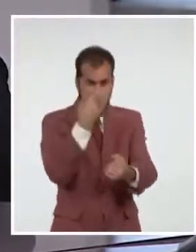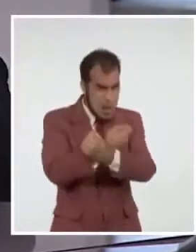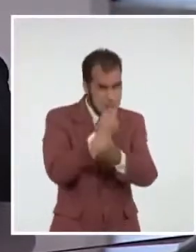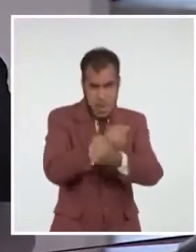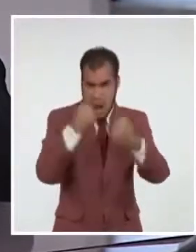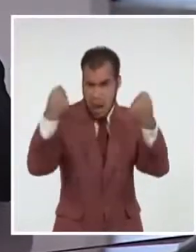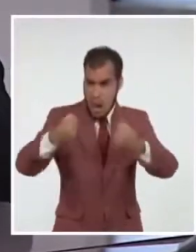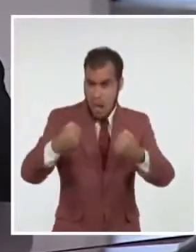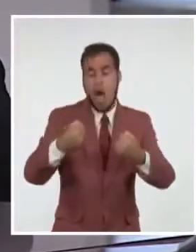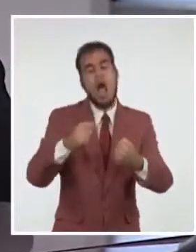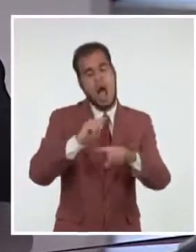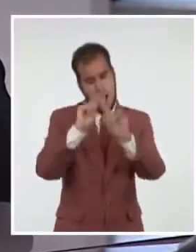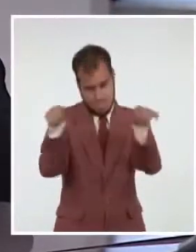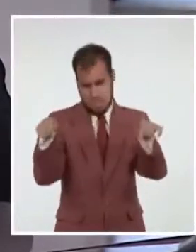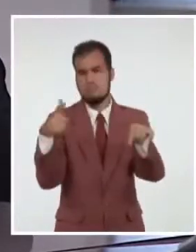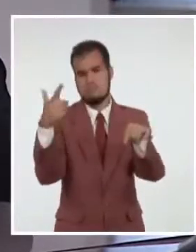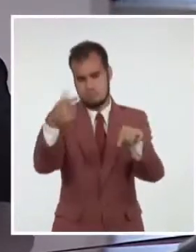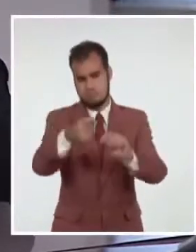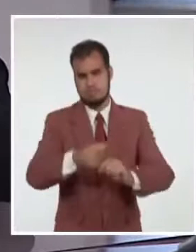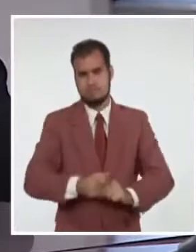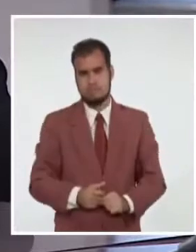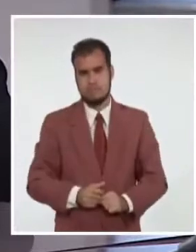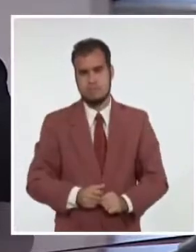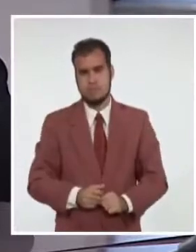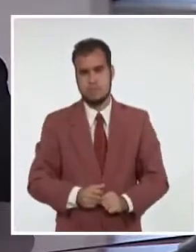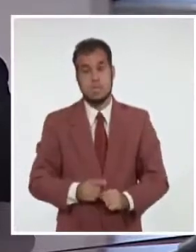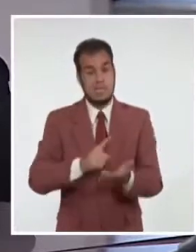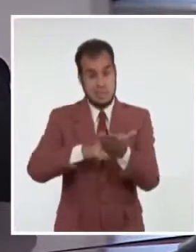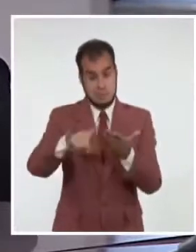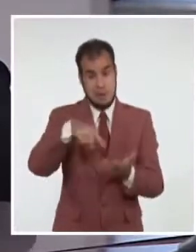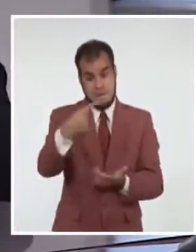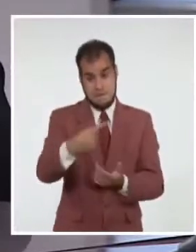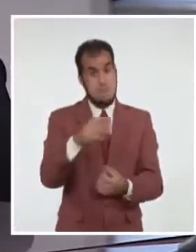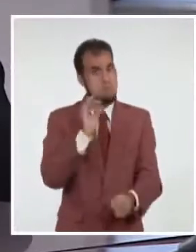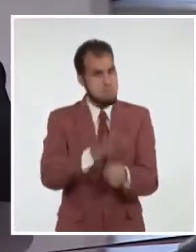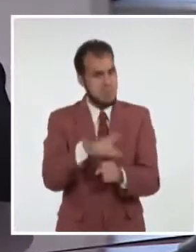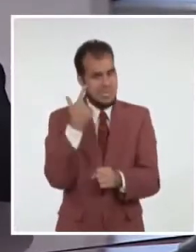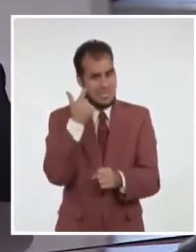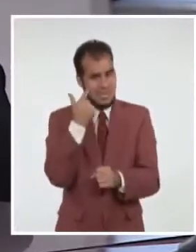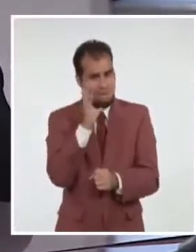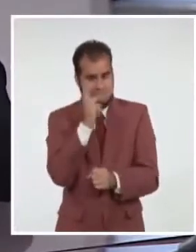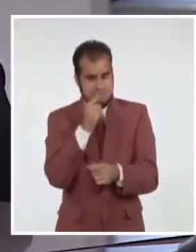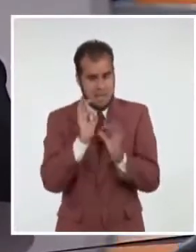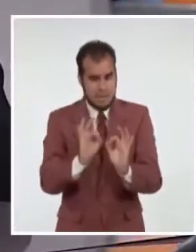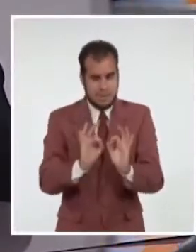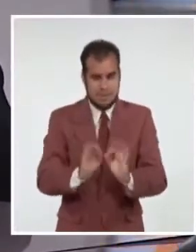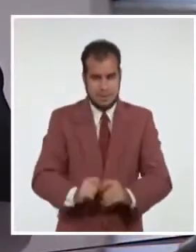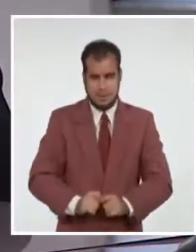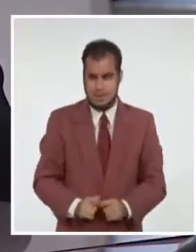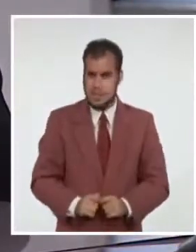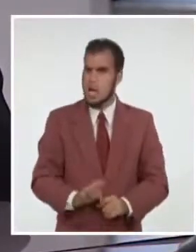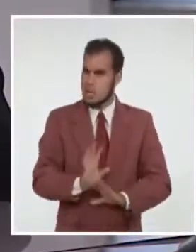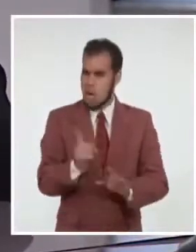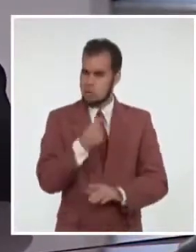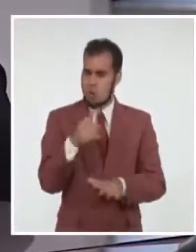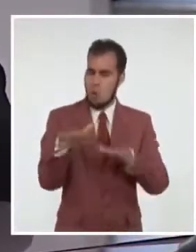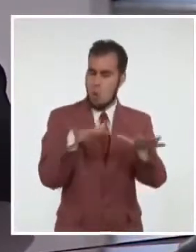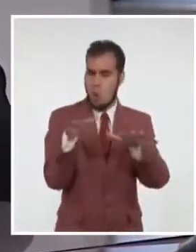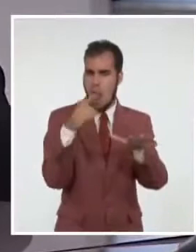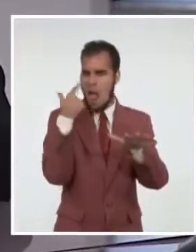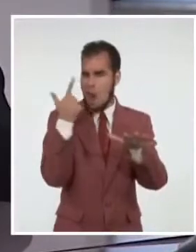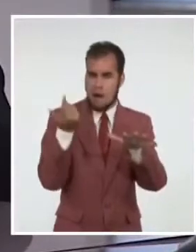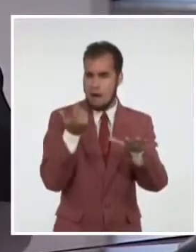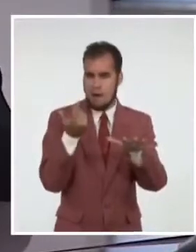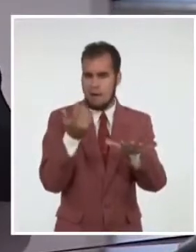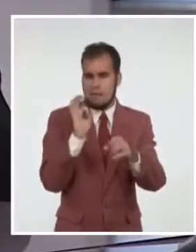te explicaba. Es decir, la semana que viene empieza una etapa muy bonita de la intervención y ya preparándonos para lo que vamos a hacer en los primeros días,